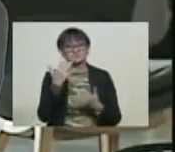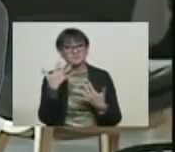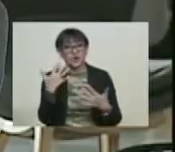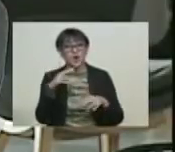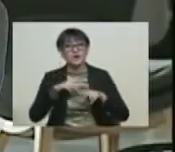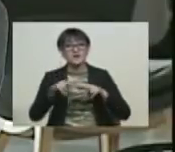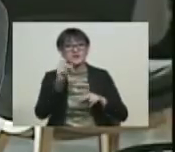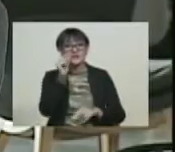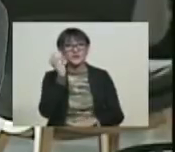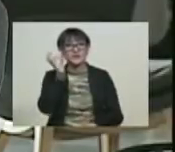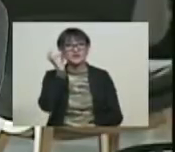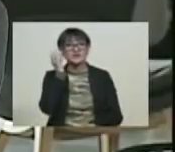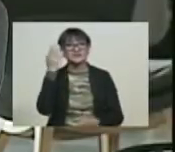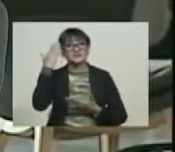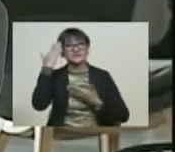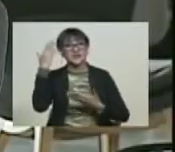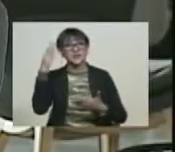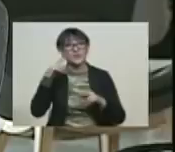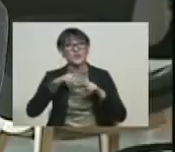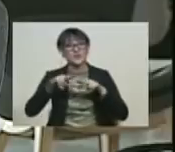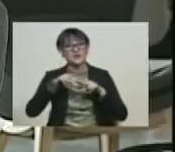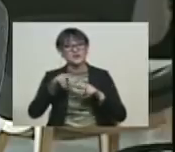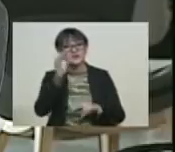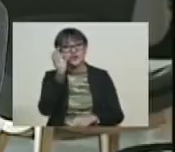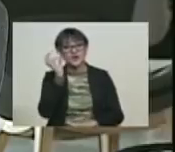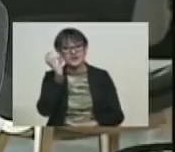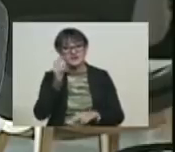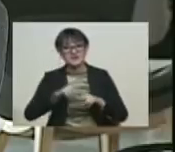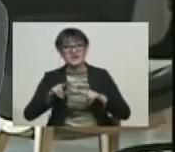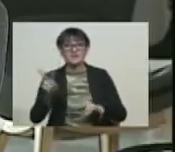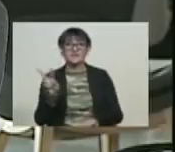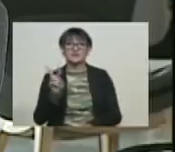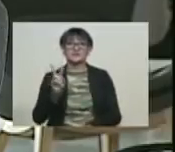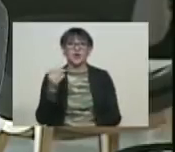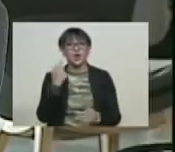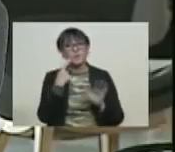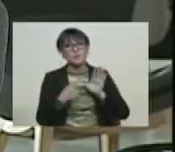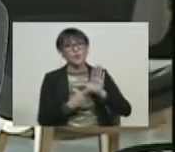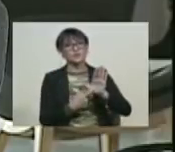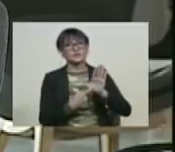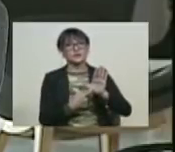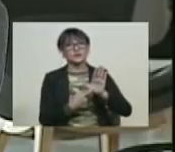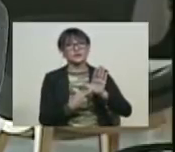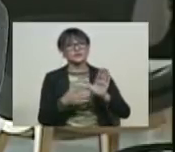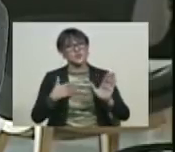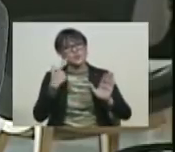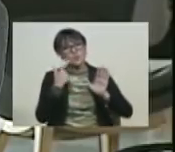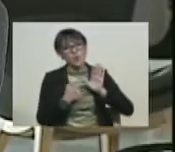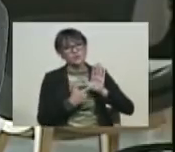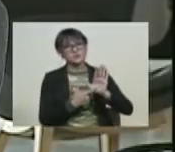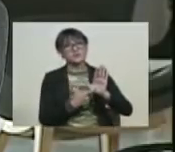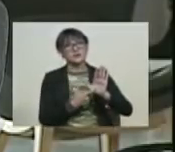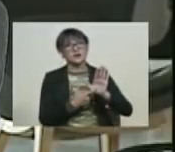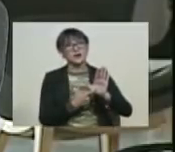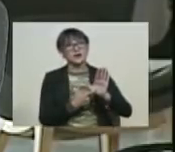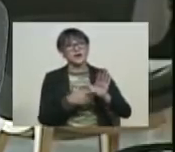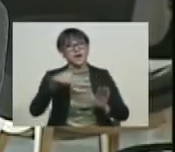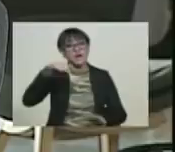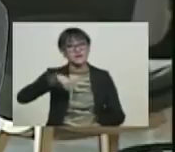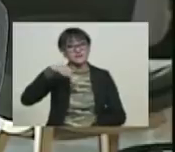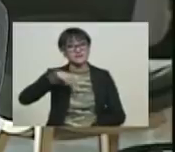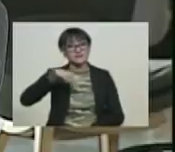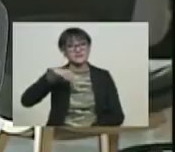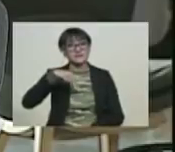niños y las niñas, un saludo a las niñas y niños de Venezuela, yo quiero mostrarles a ustedes, aquí en lo alto,